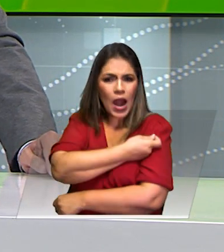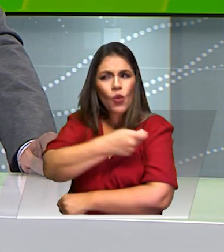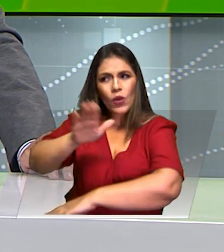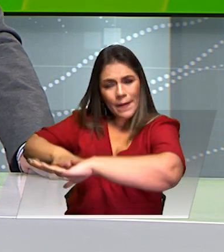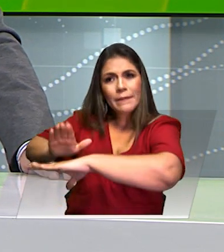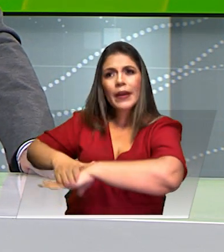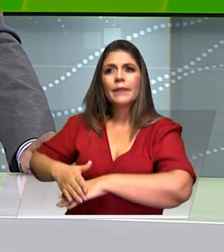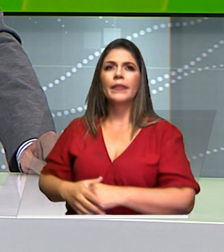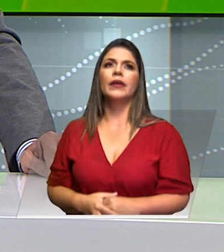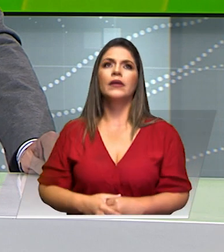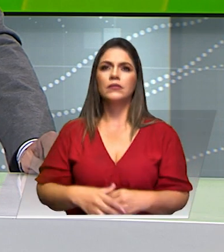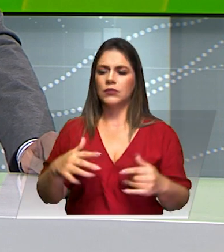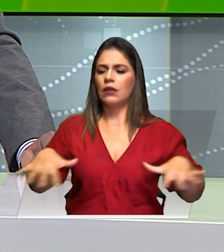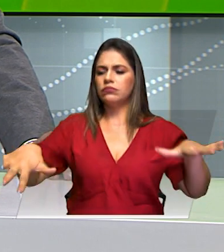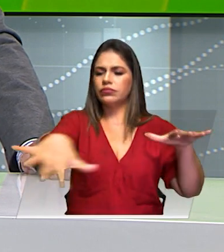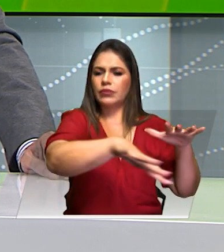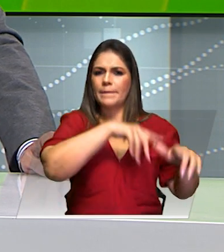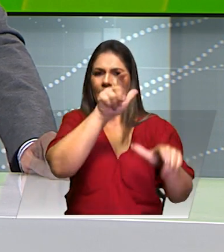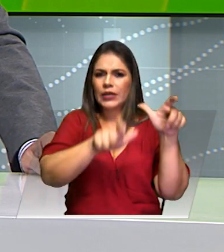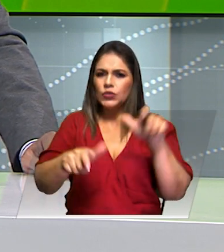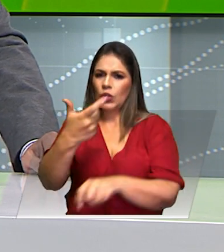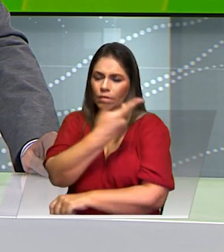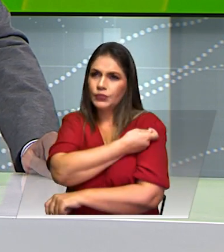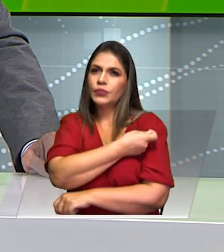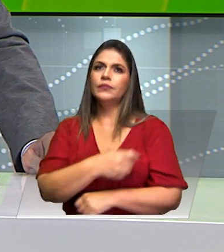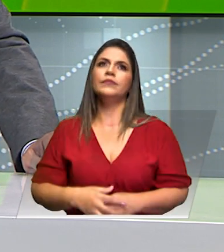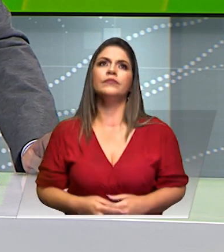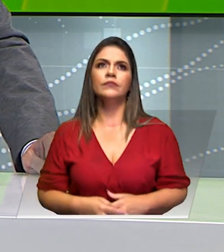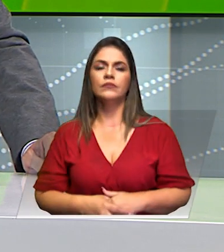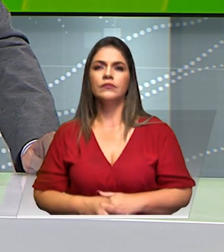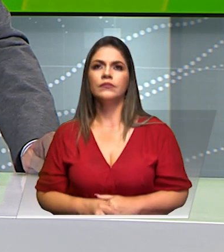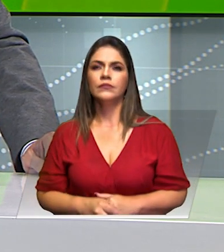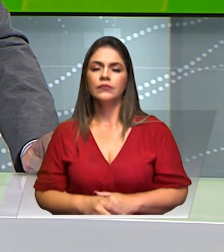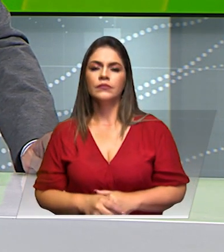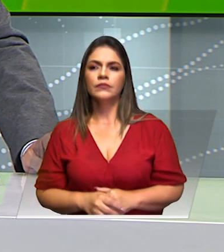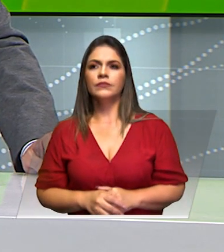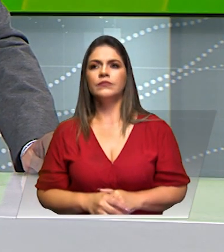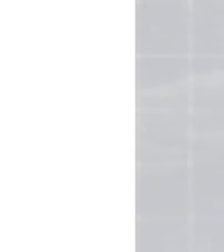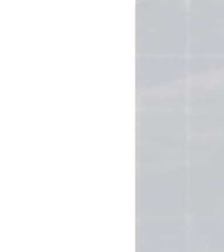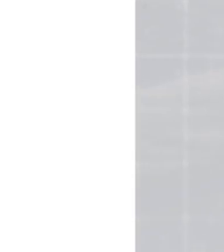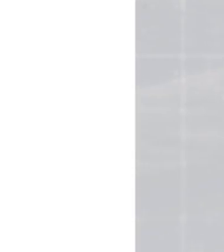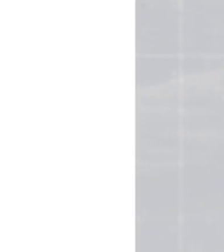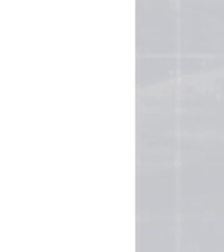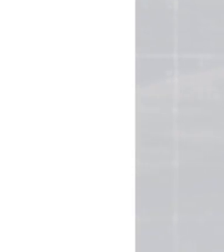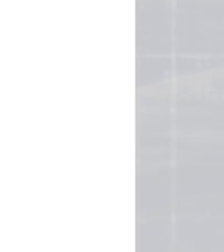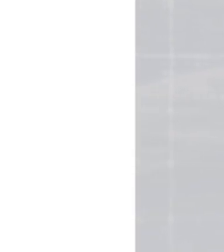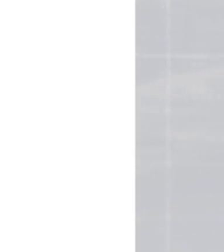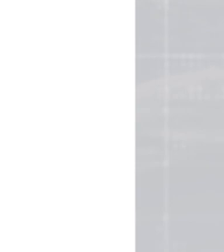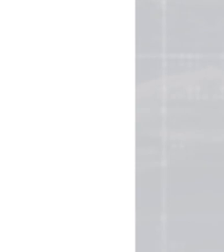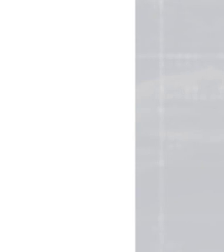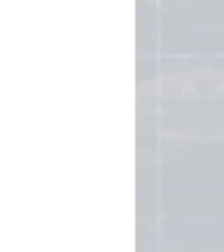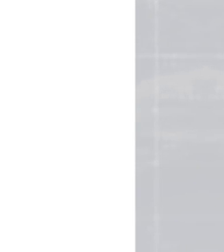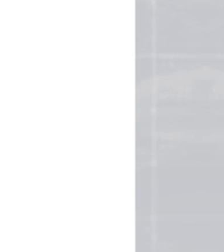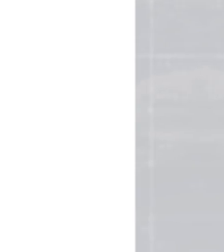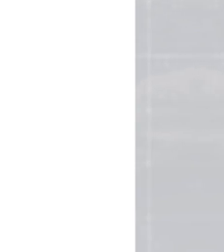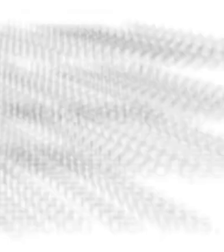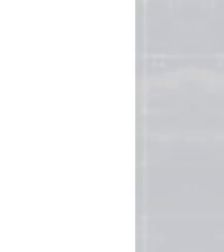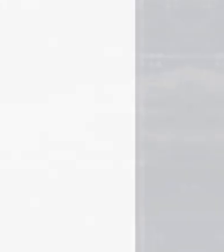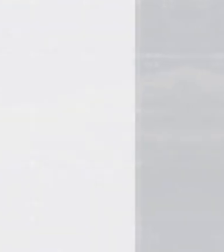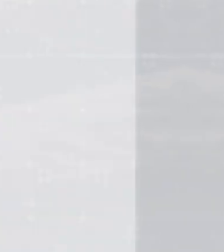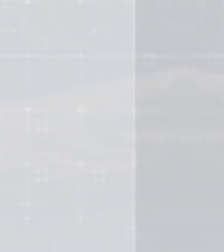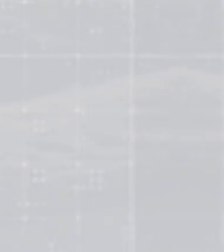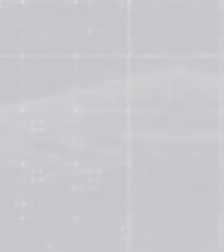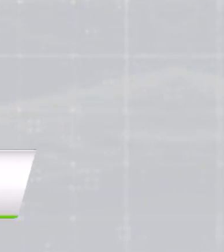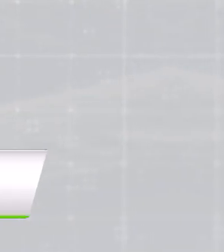la inmunización de sus habitantes en esta localidad del norte del valle de aburrá en esta carta dirigida al gobierno